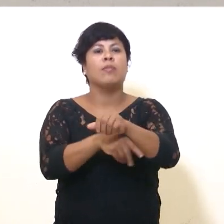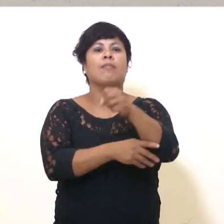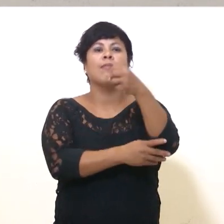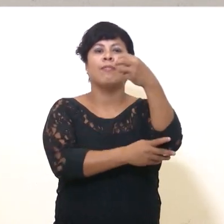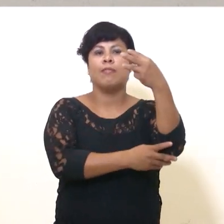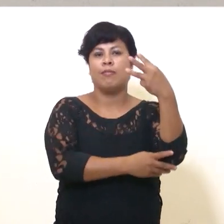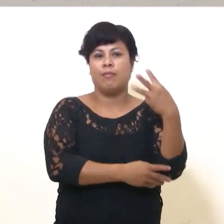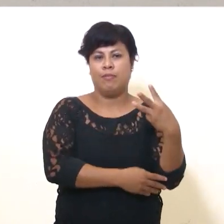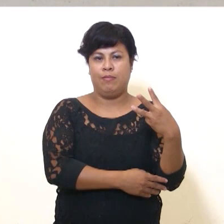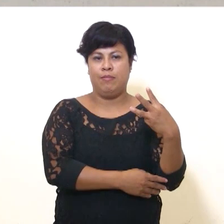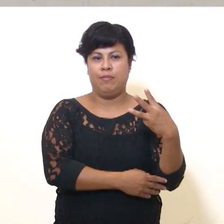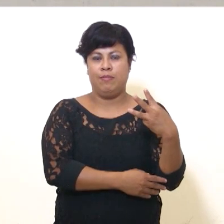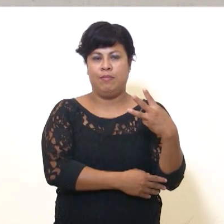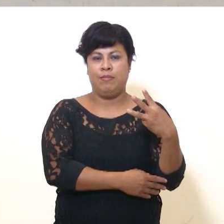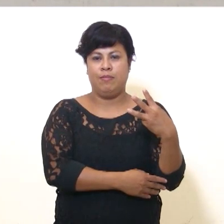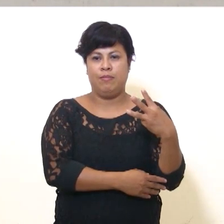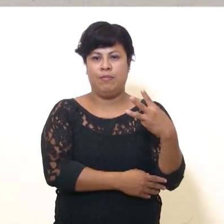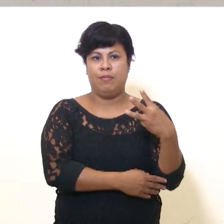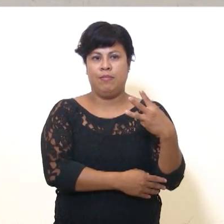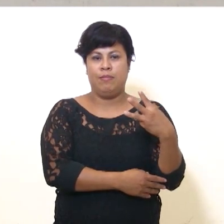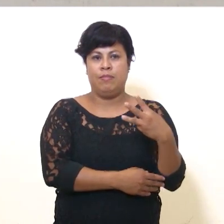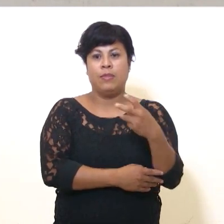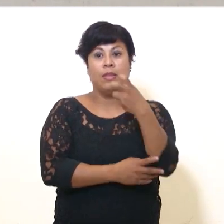fila es el número